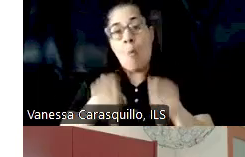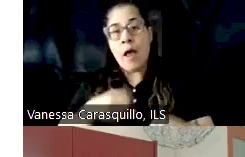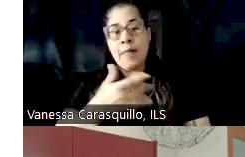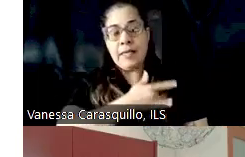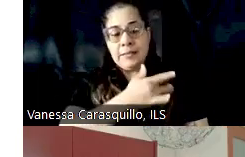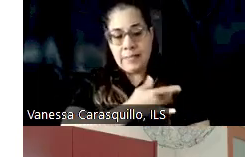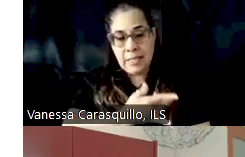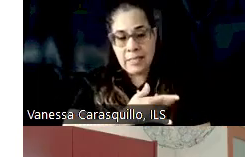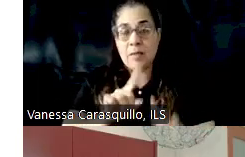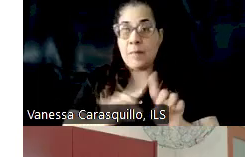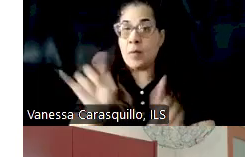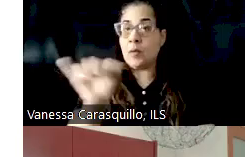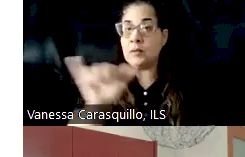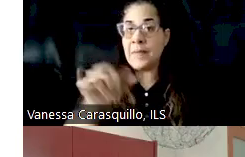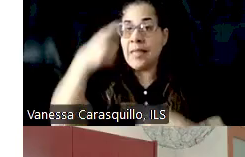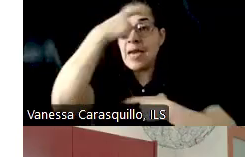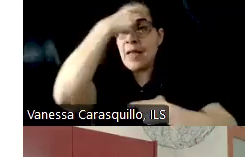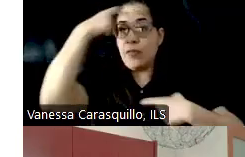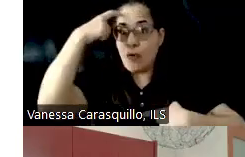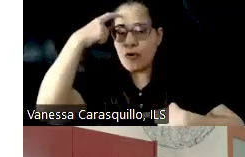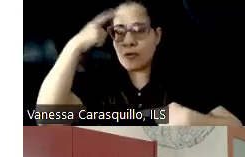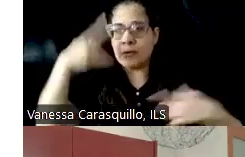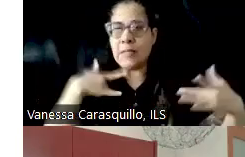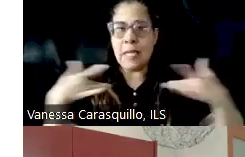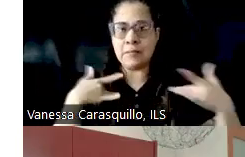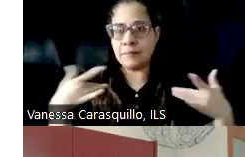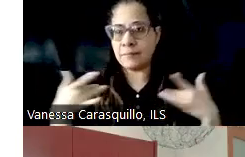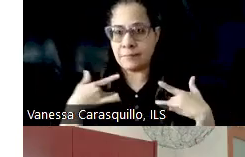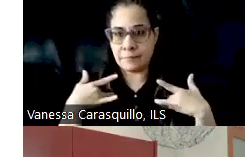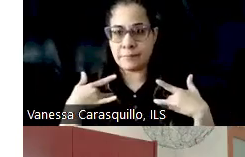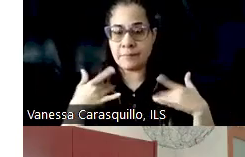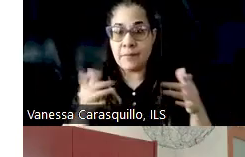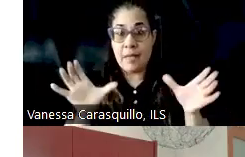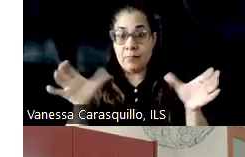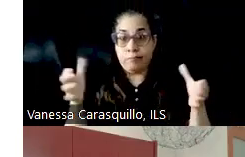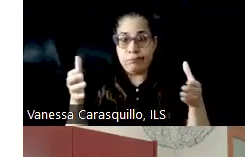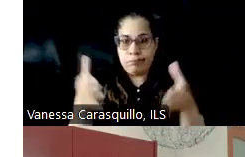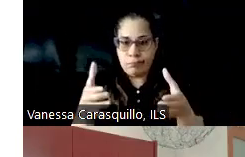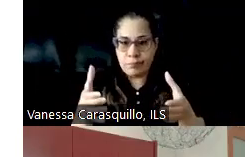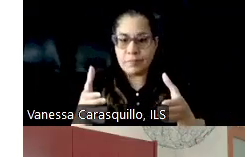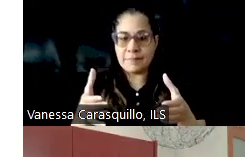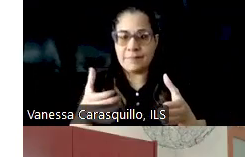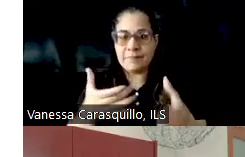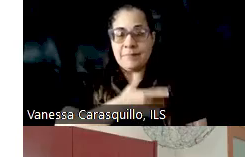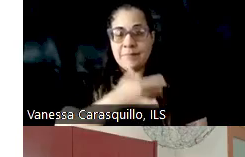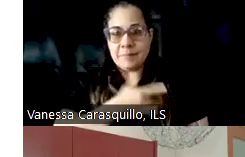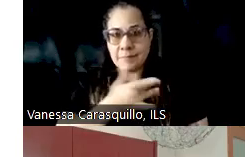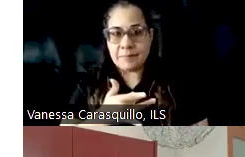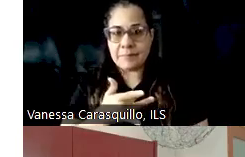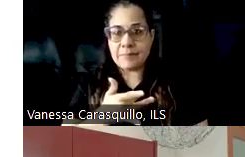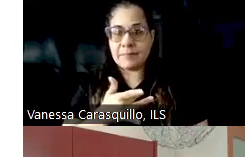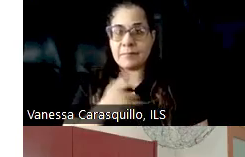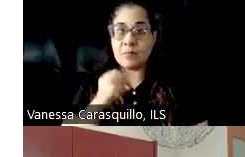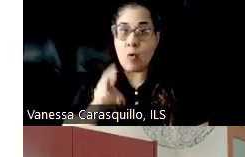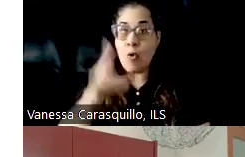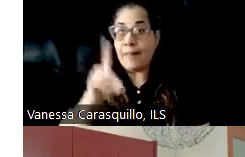de trastornos de ansiedad es un conglomerado de síntomas y signos o criterios